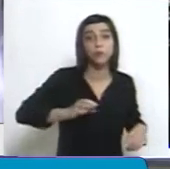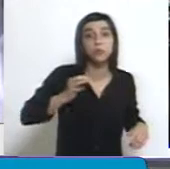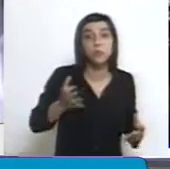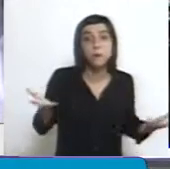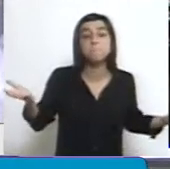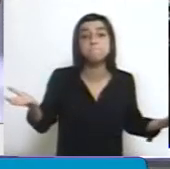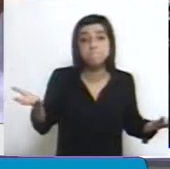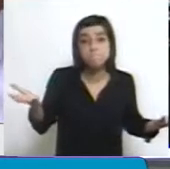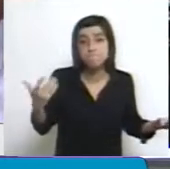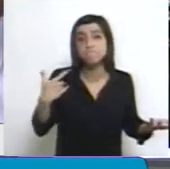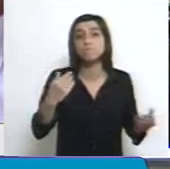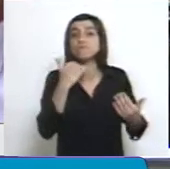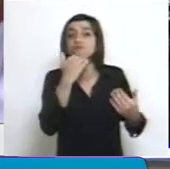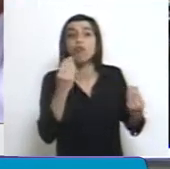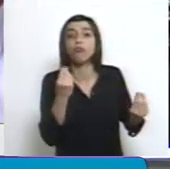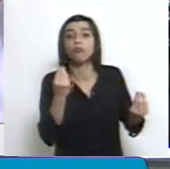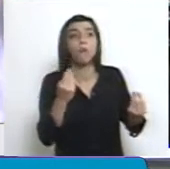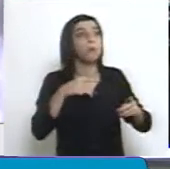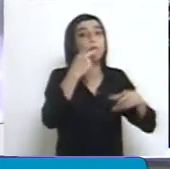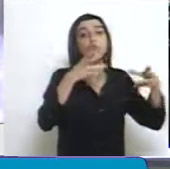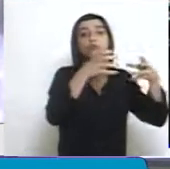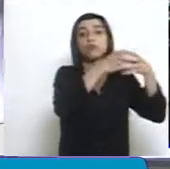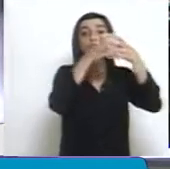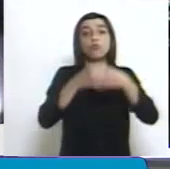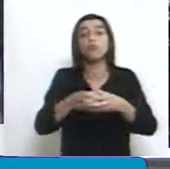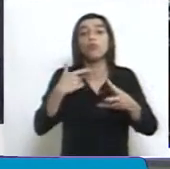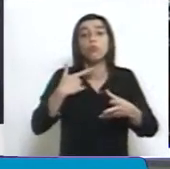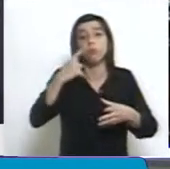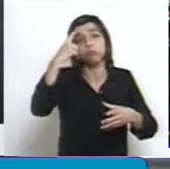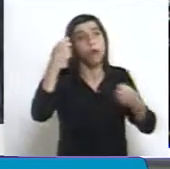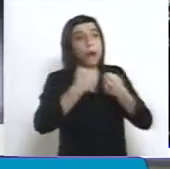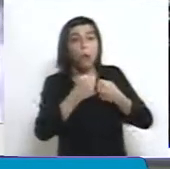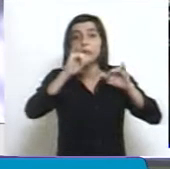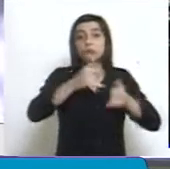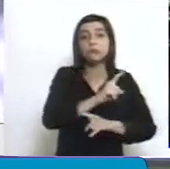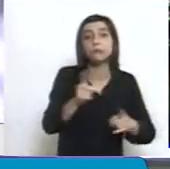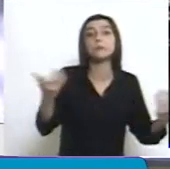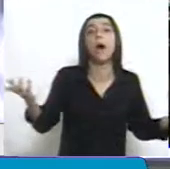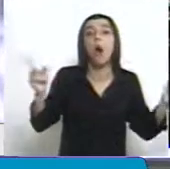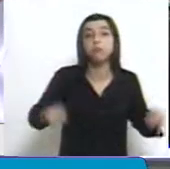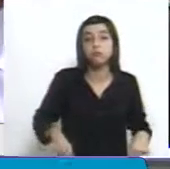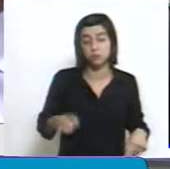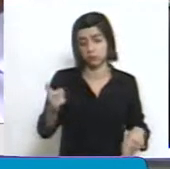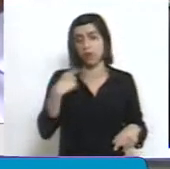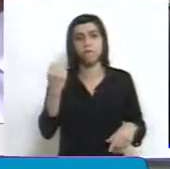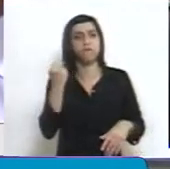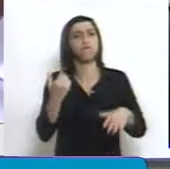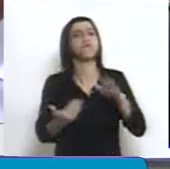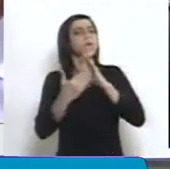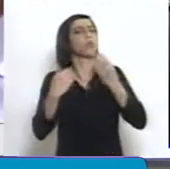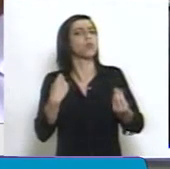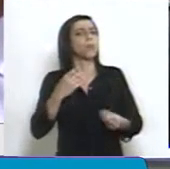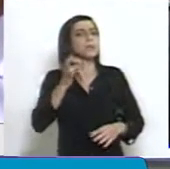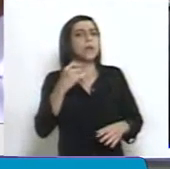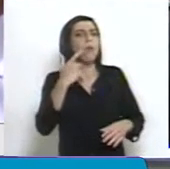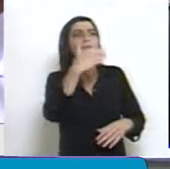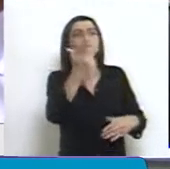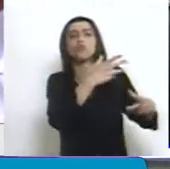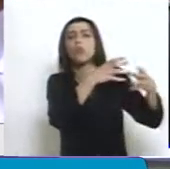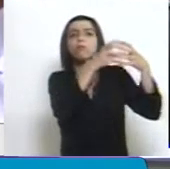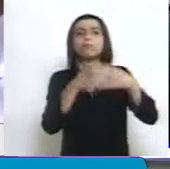vista la opinión del próximo gobierno. Como es fundamental también saber cuál era el programa que iba a